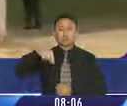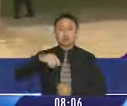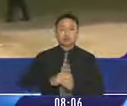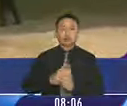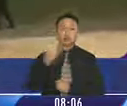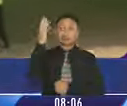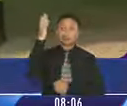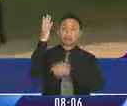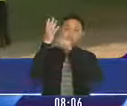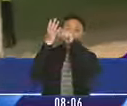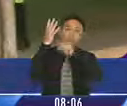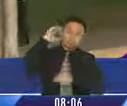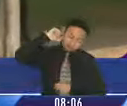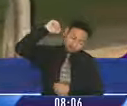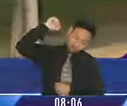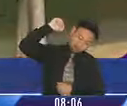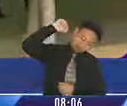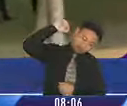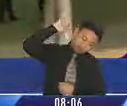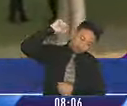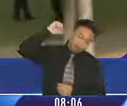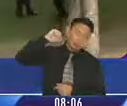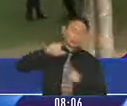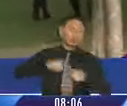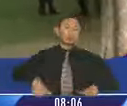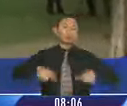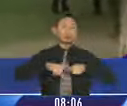de uno de los árboles de aquí, de este sector, del